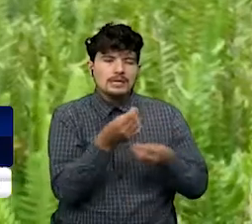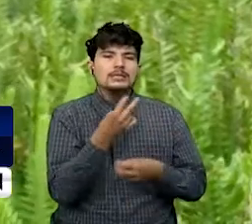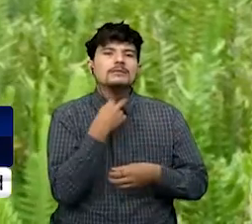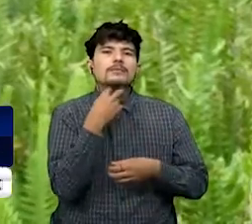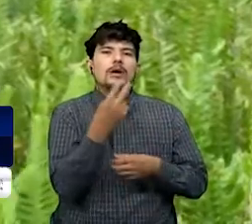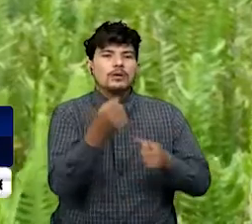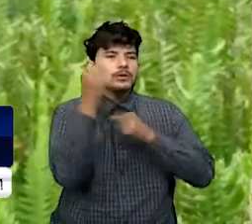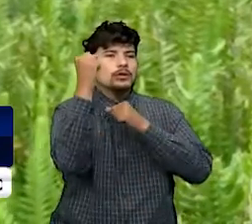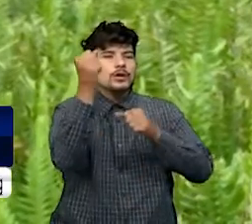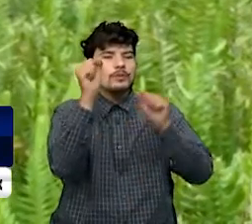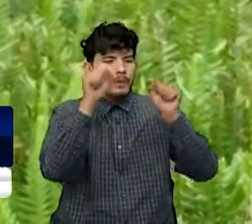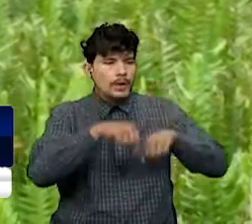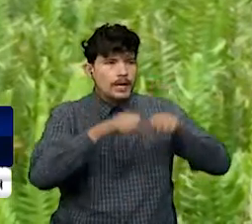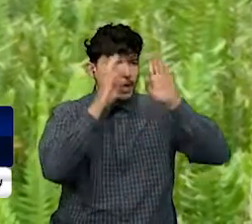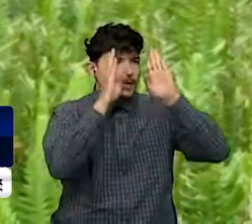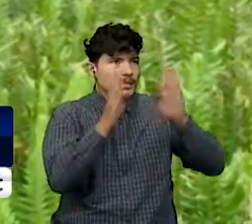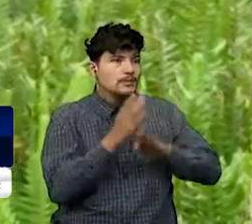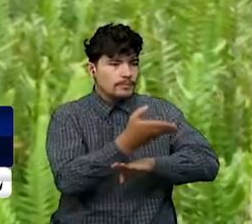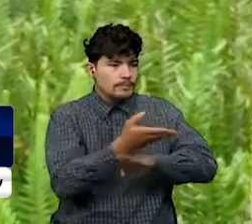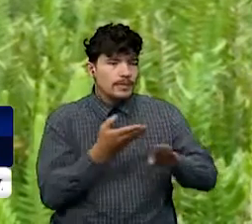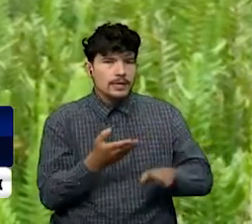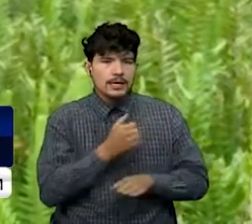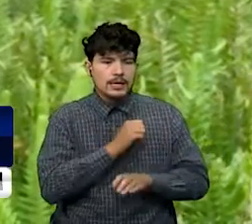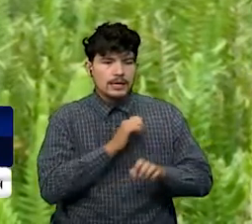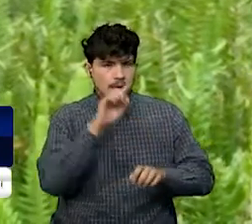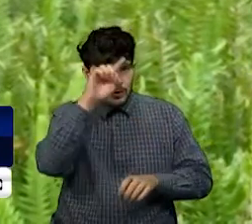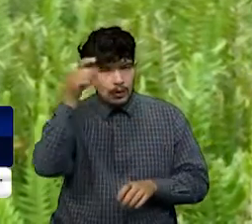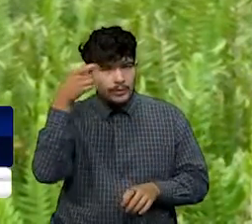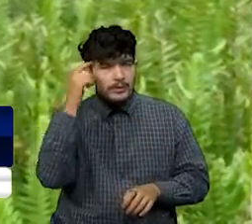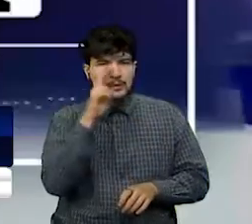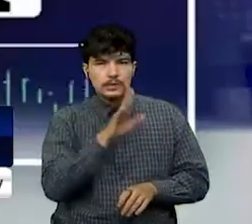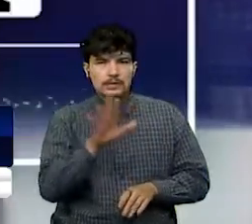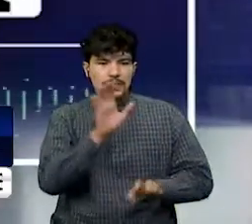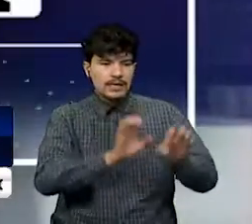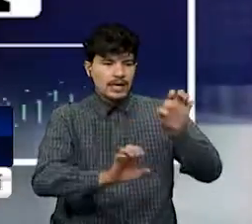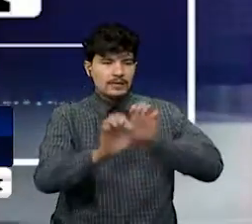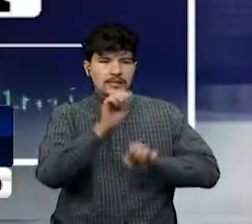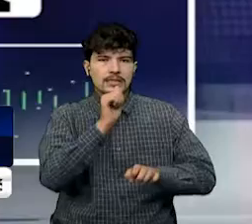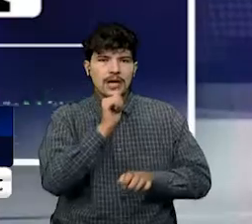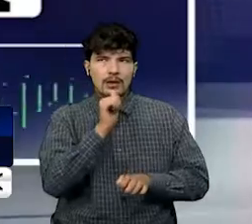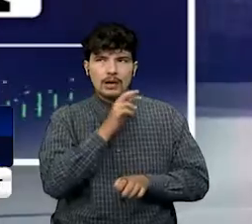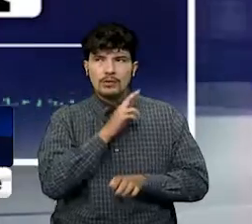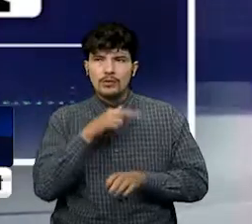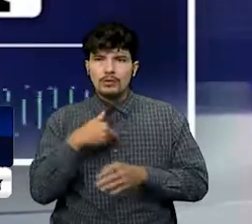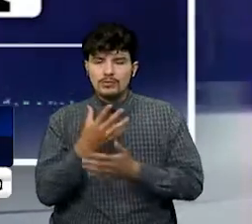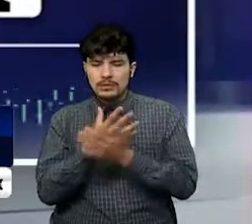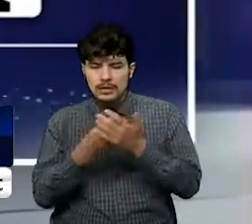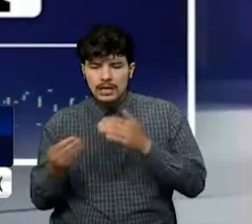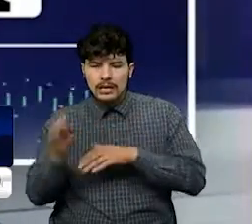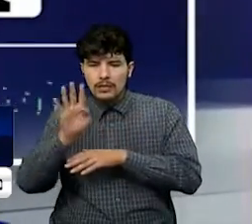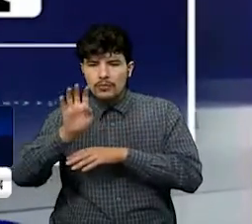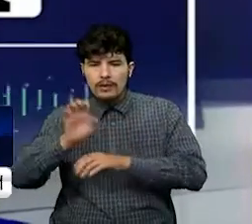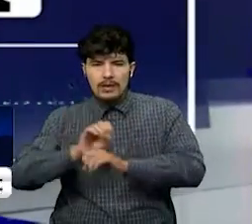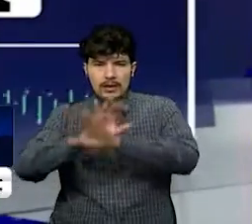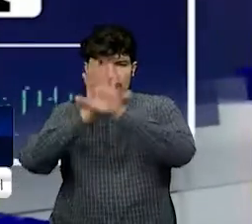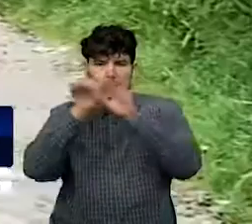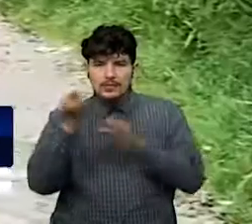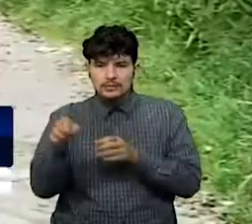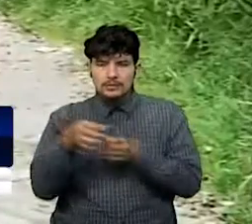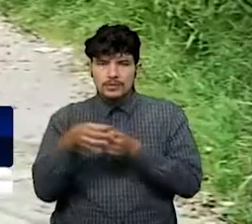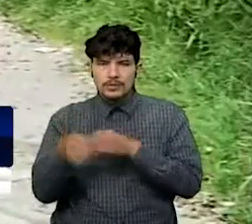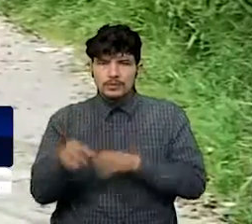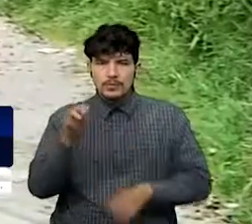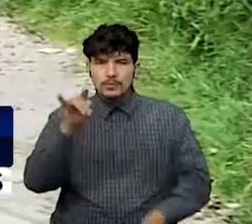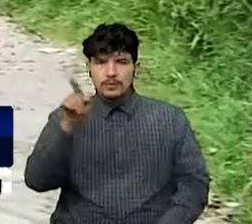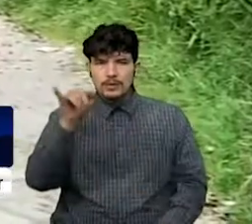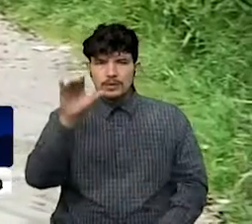pedir la atención del gobierno nacional en la defensa del agua y de los páramos. Arrancaremos a las 9 de la mañana en ramal de Mutiscua, llegaremos